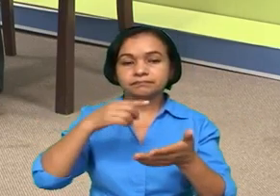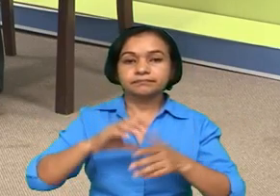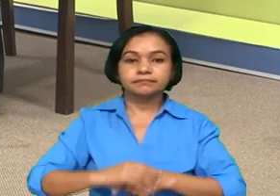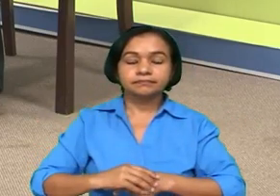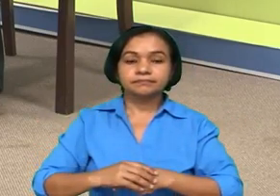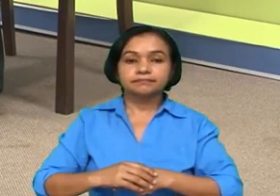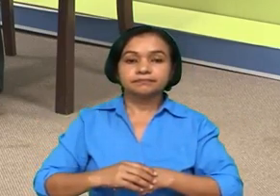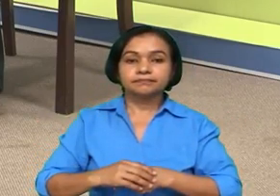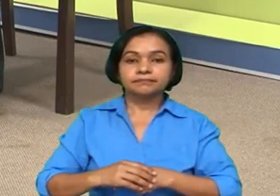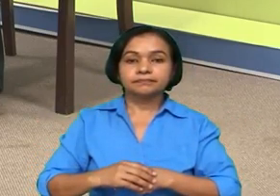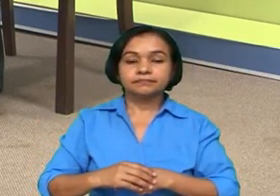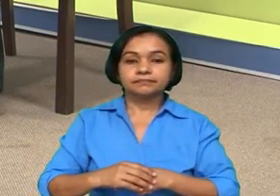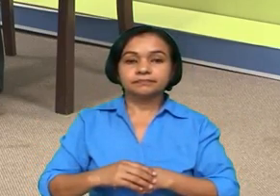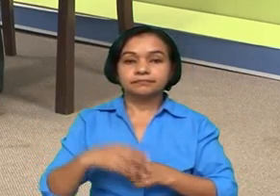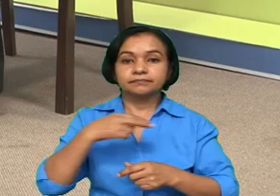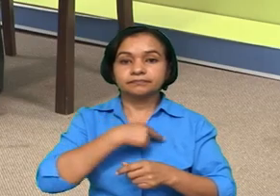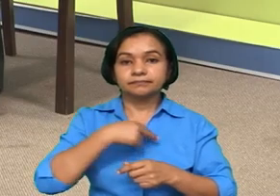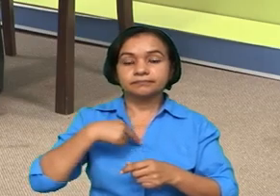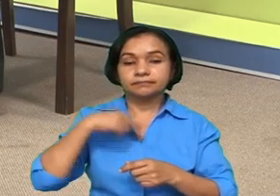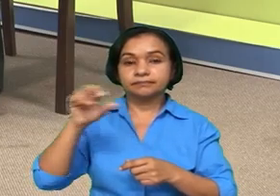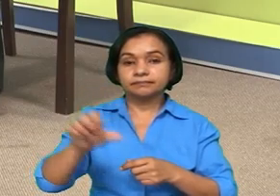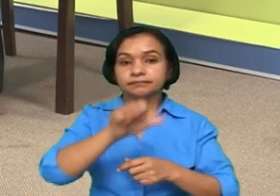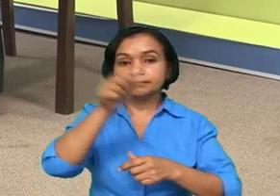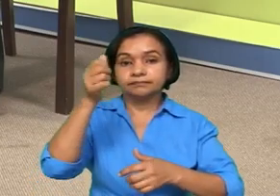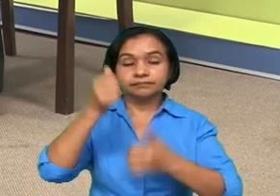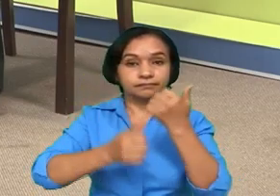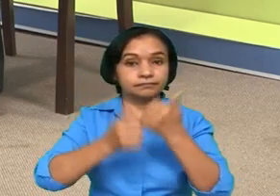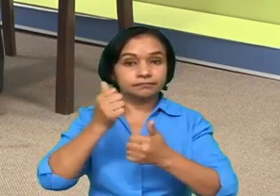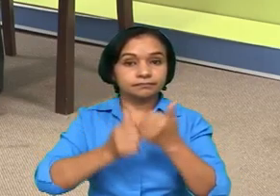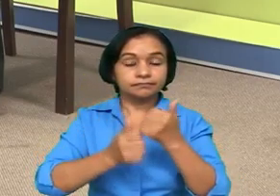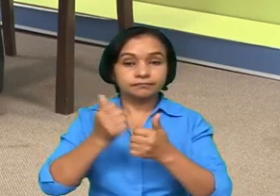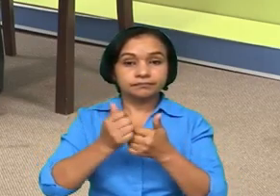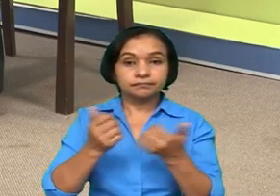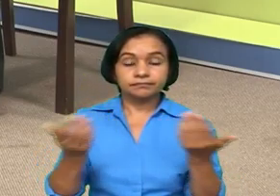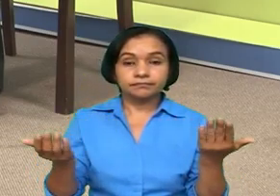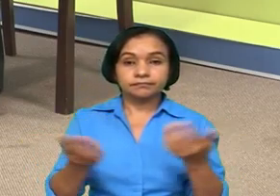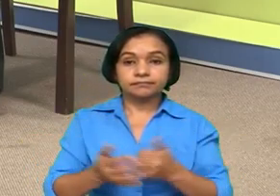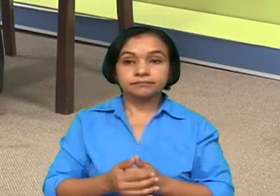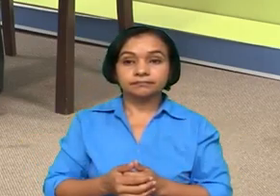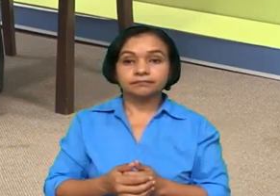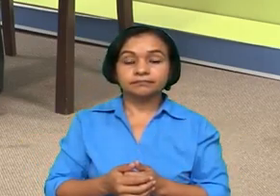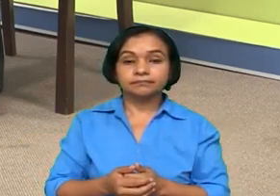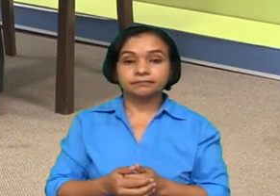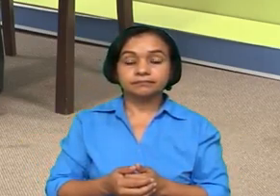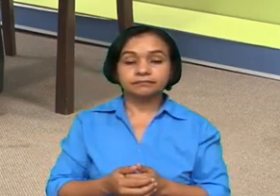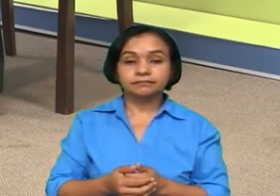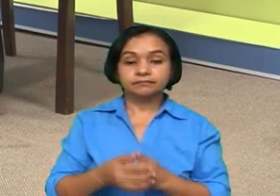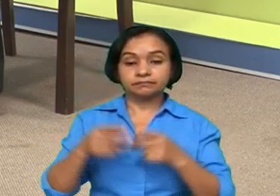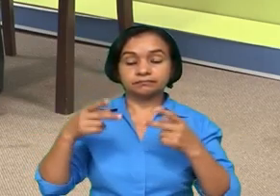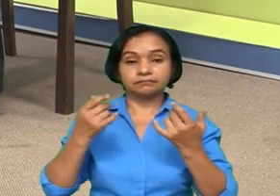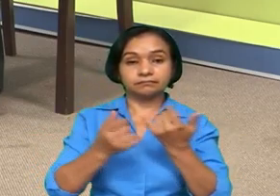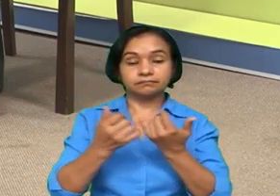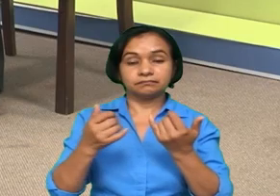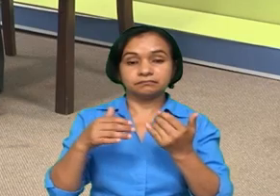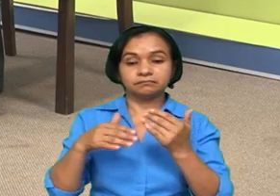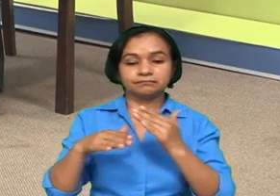Entonces, esto también nos conlleva a otro problema, de que es la resistencia del